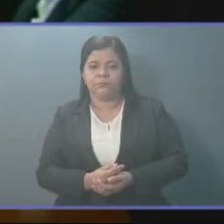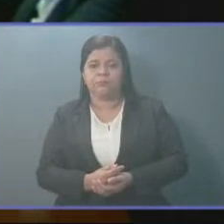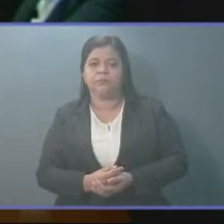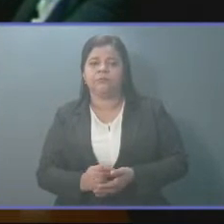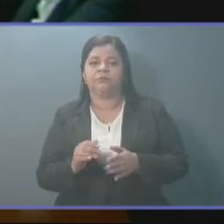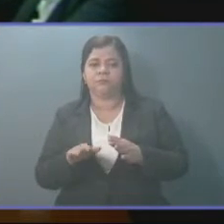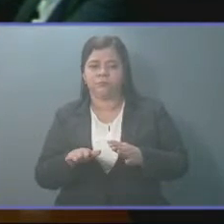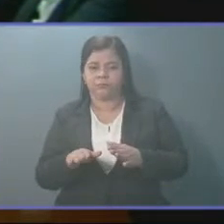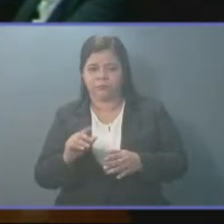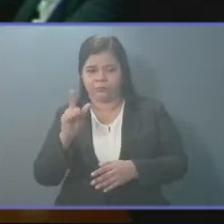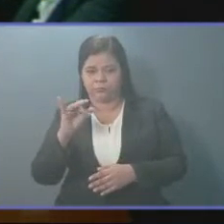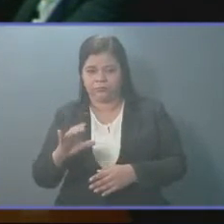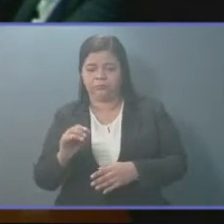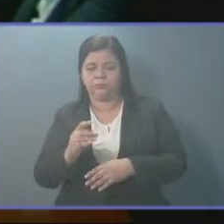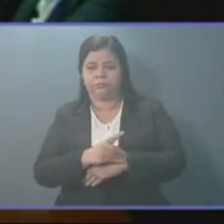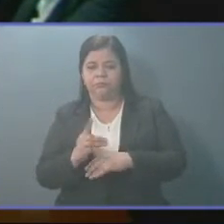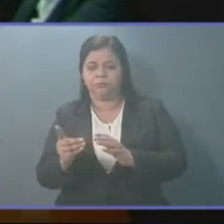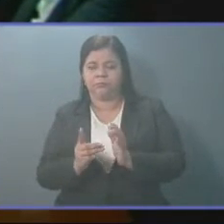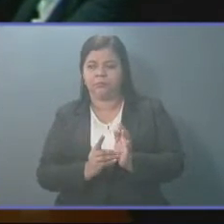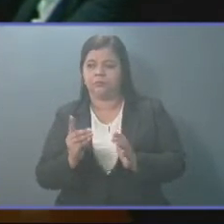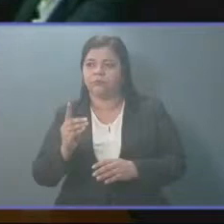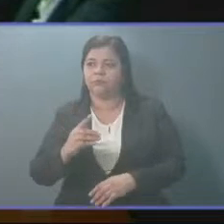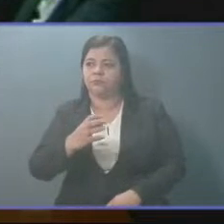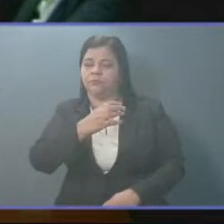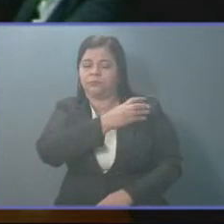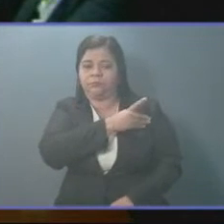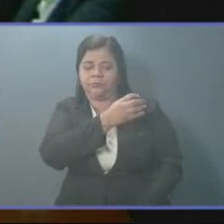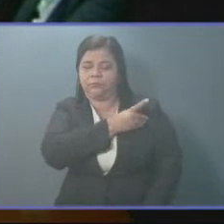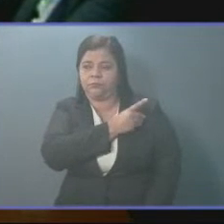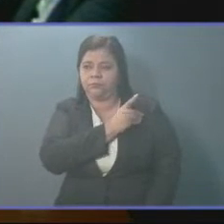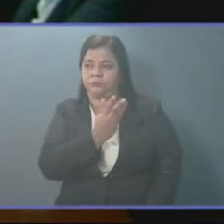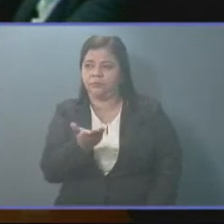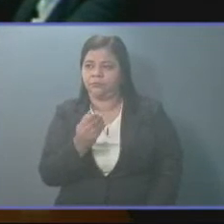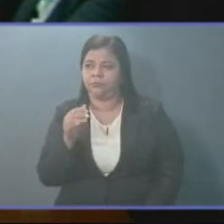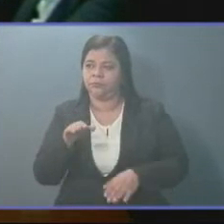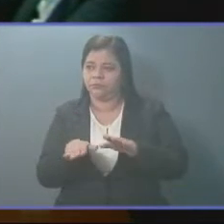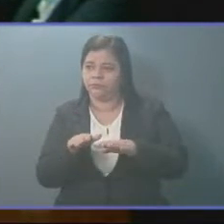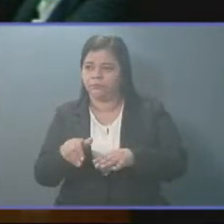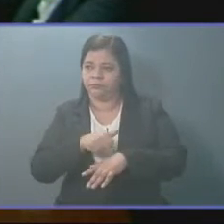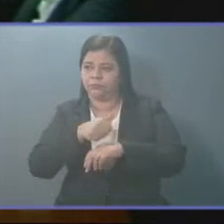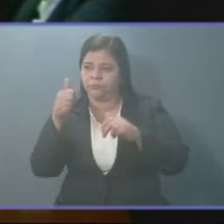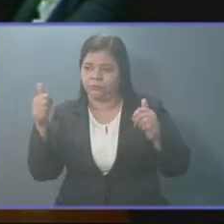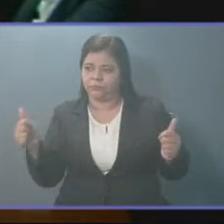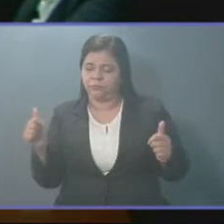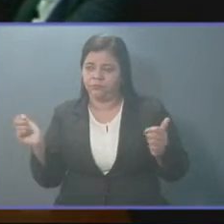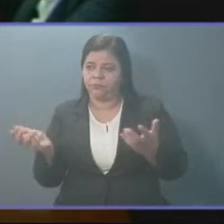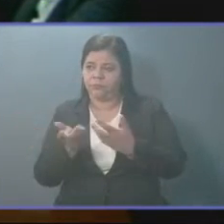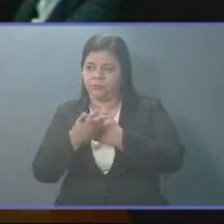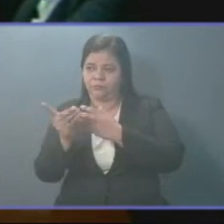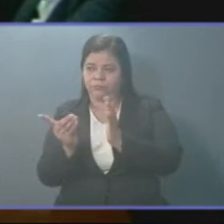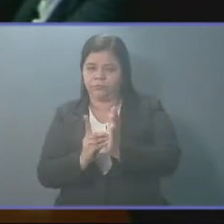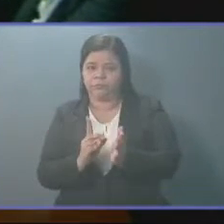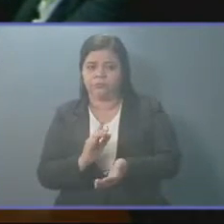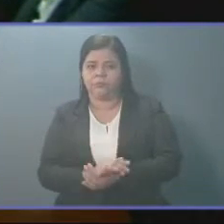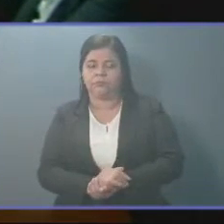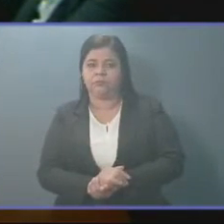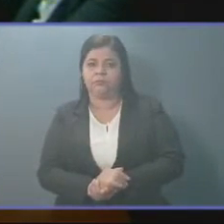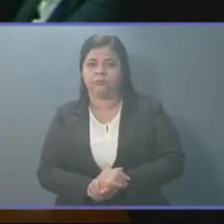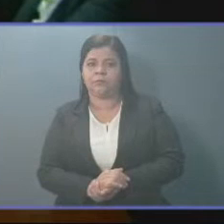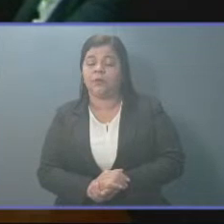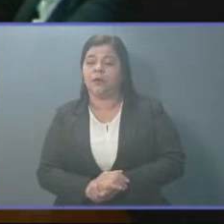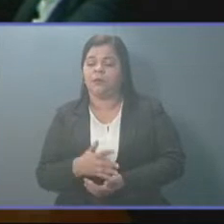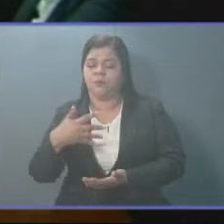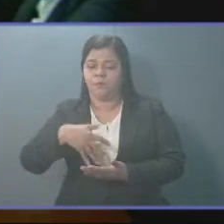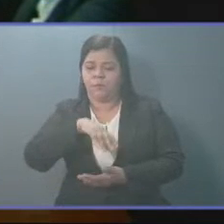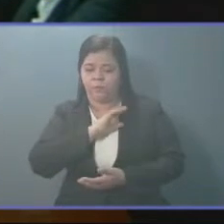Gracias, licenciada. Tiene la palabra el diputado David Reyes. Gracias, presidenta. Buenos días, colegas diputados, diputadas,